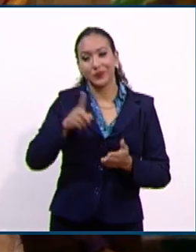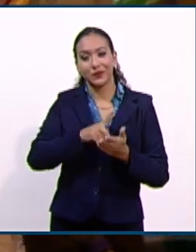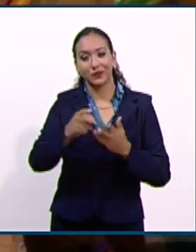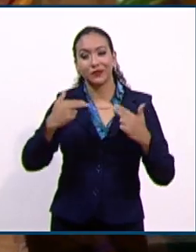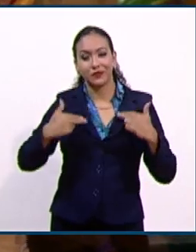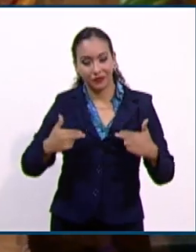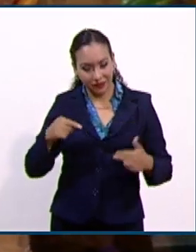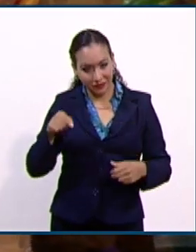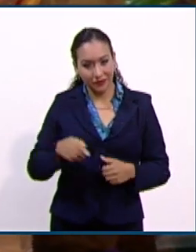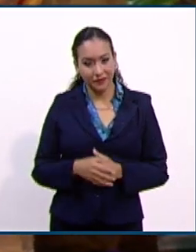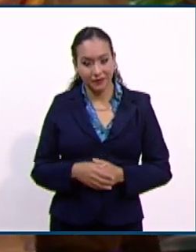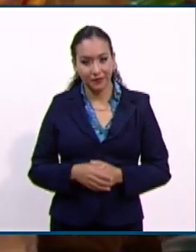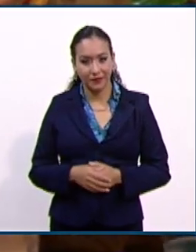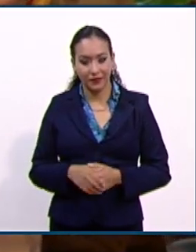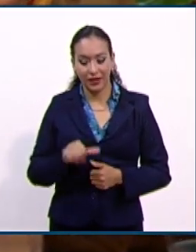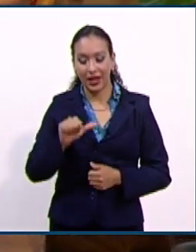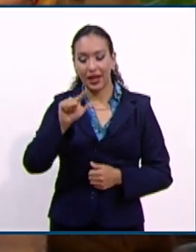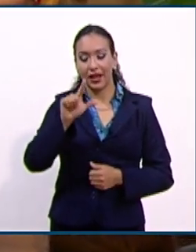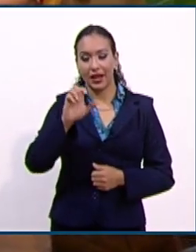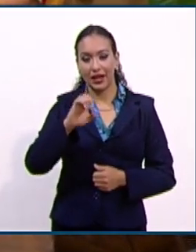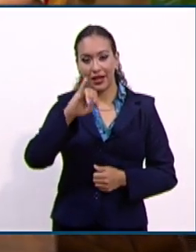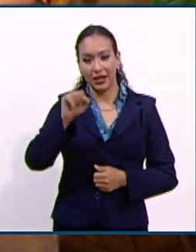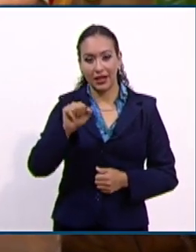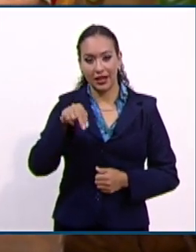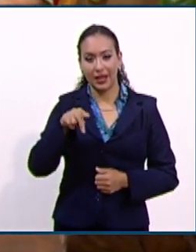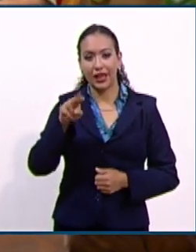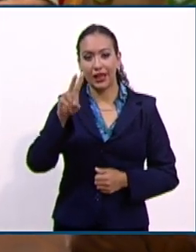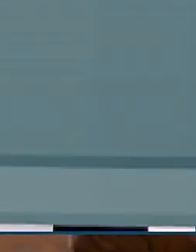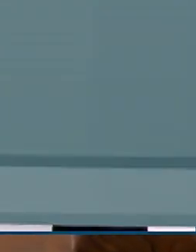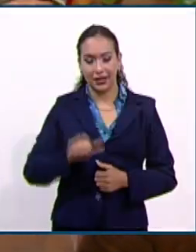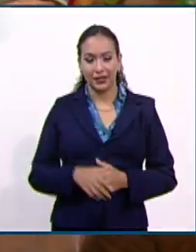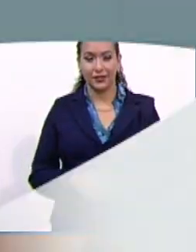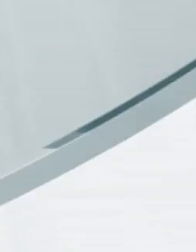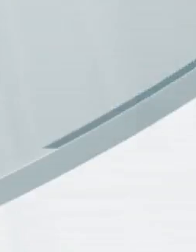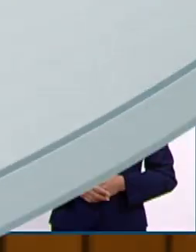Máximo Tribunal, Alejandra Rabasa Salinas.